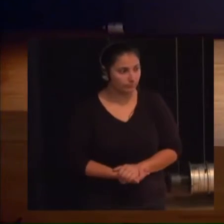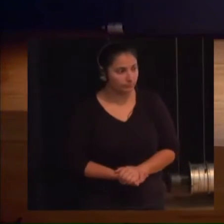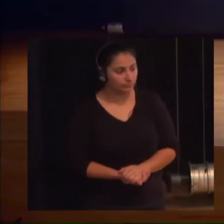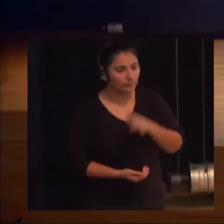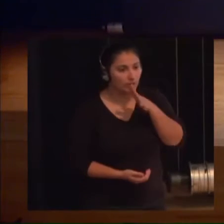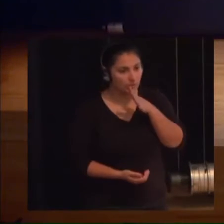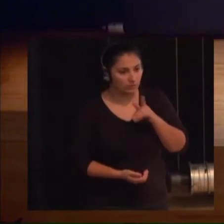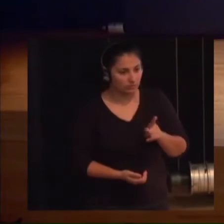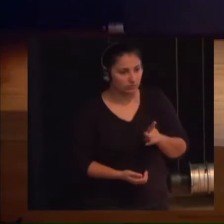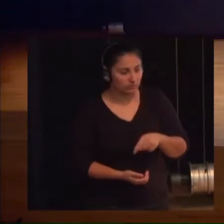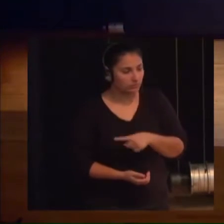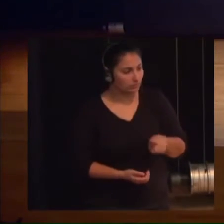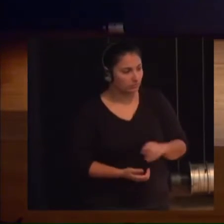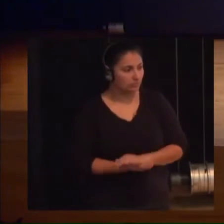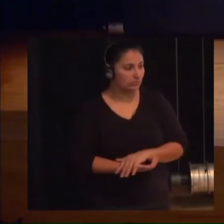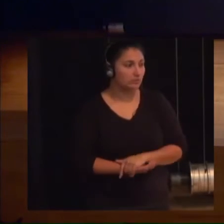No.